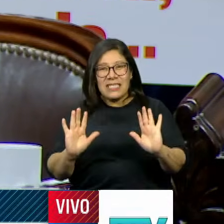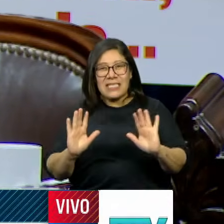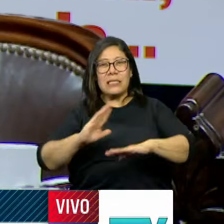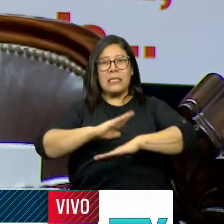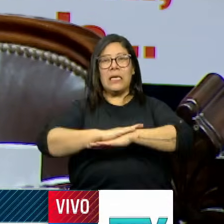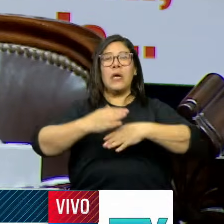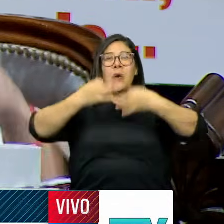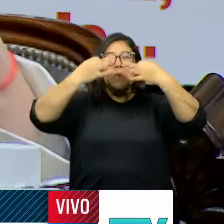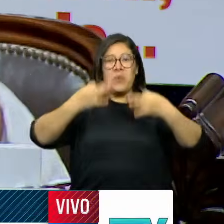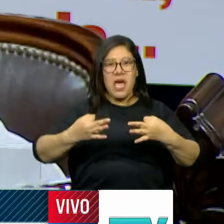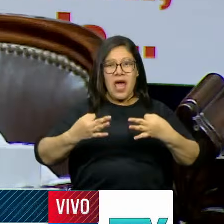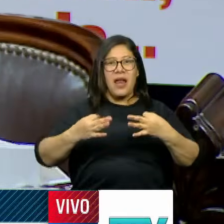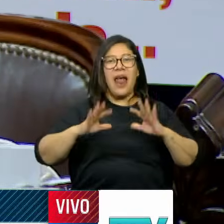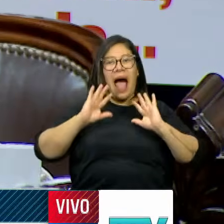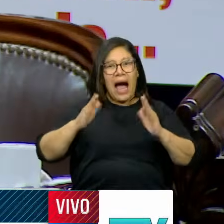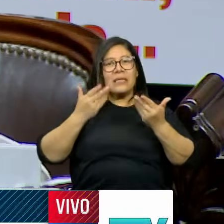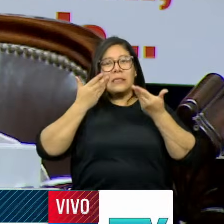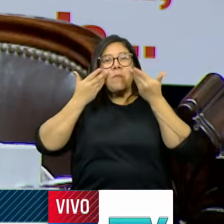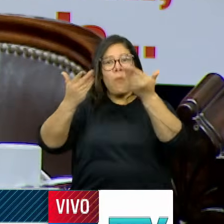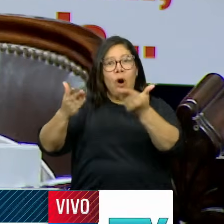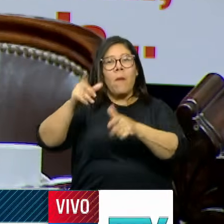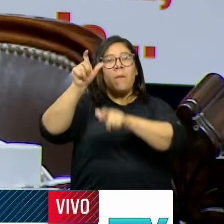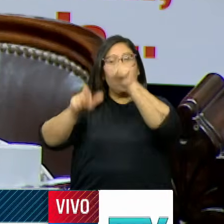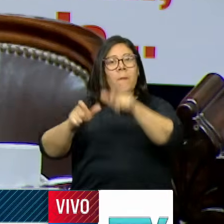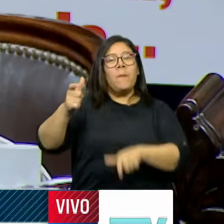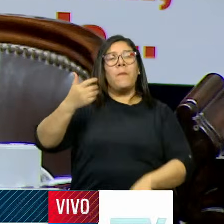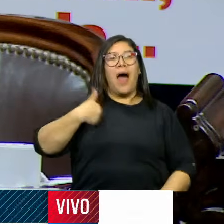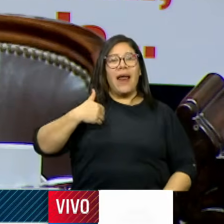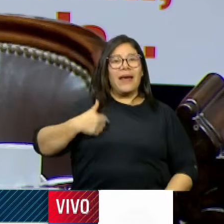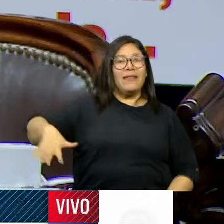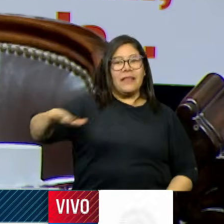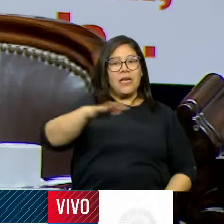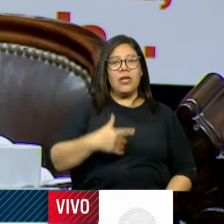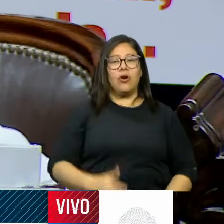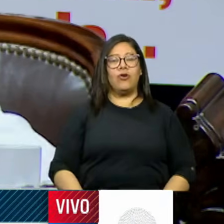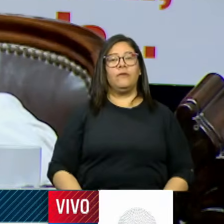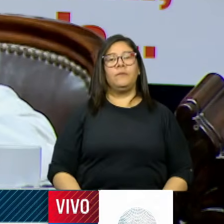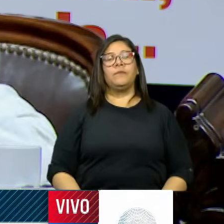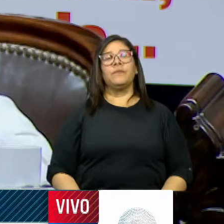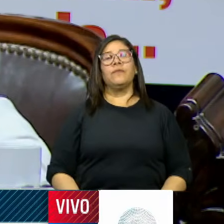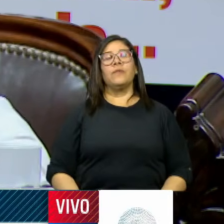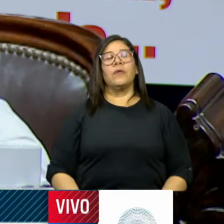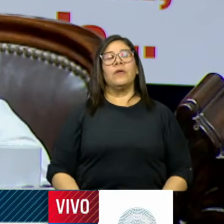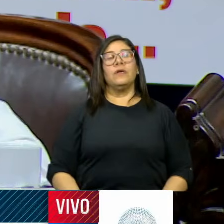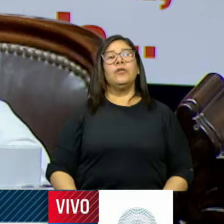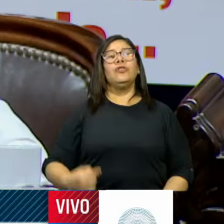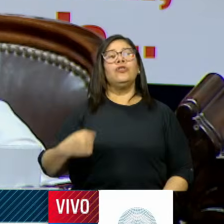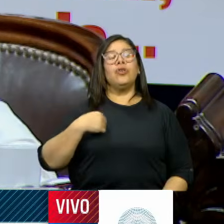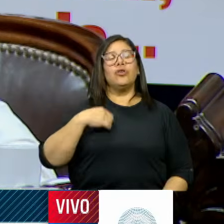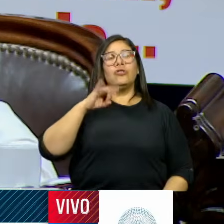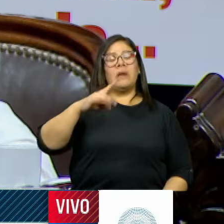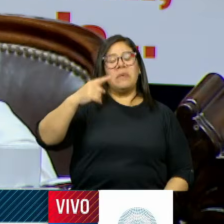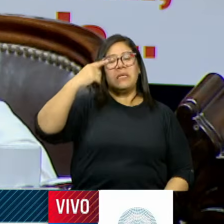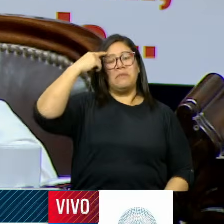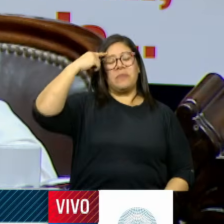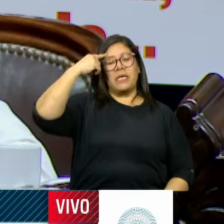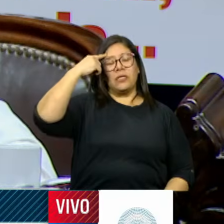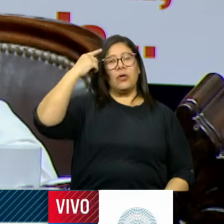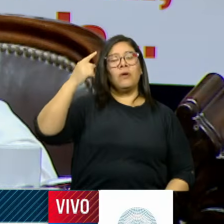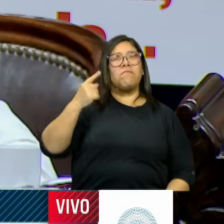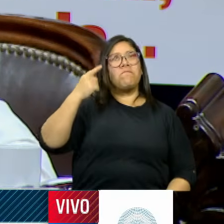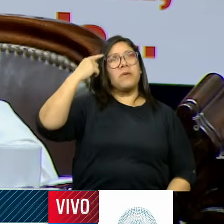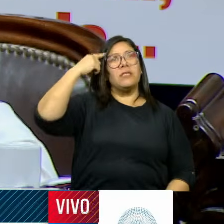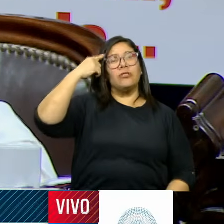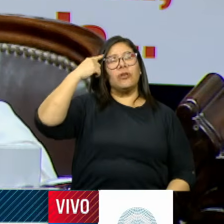vamos a devolver a la gente? Y yo simplemente quiero pensar en aquel que se levanta a las 5 de la